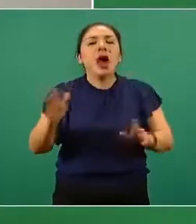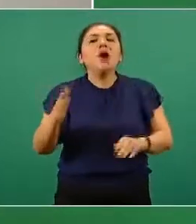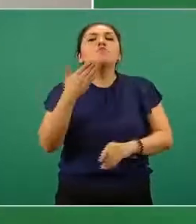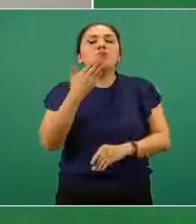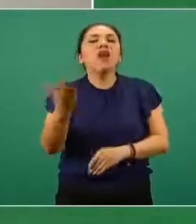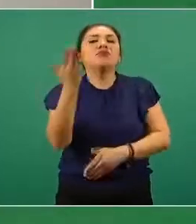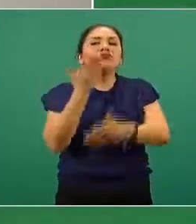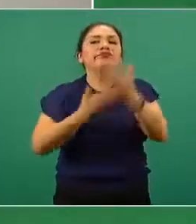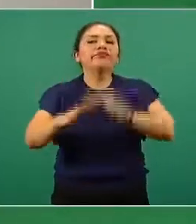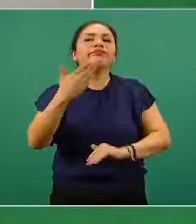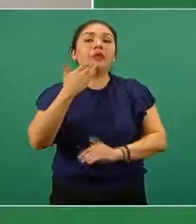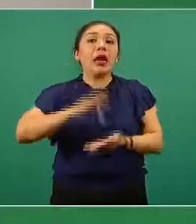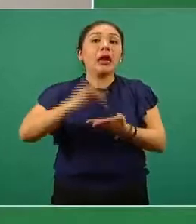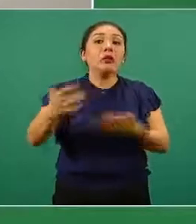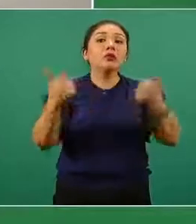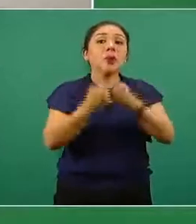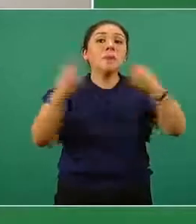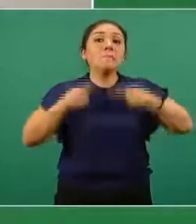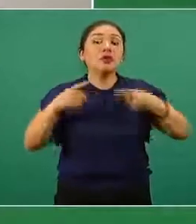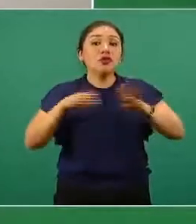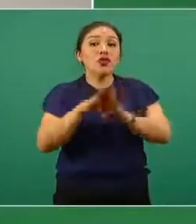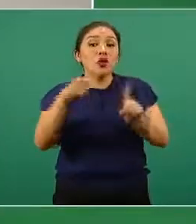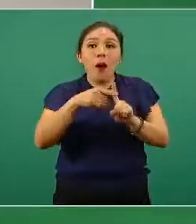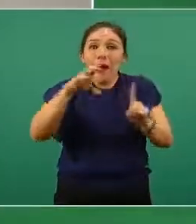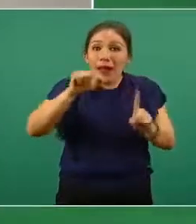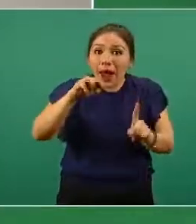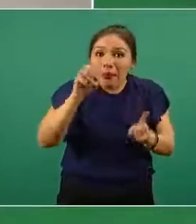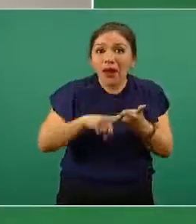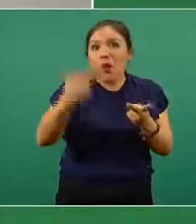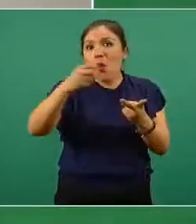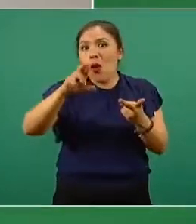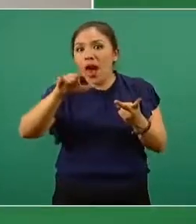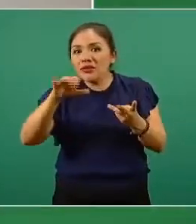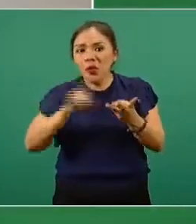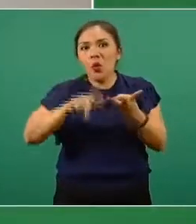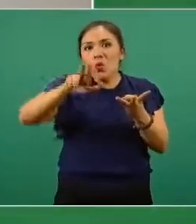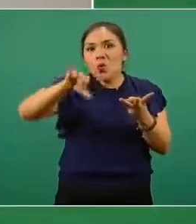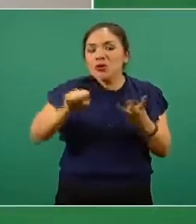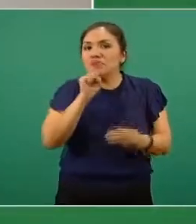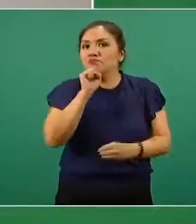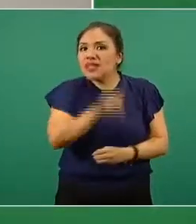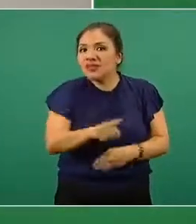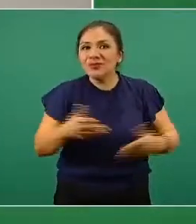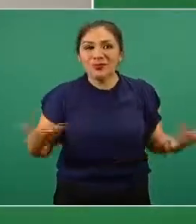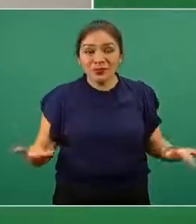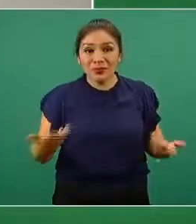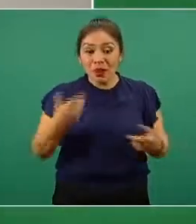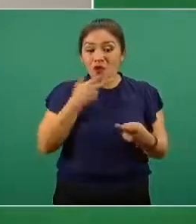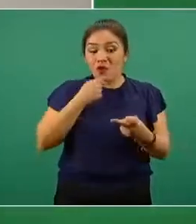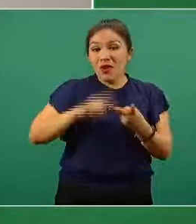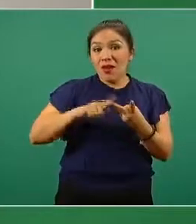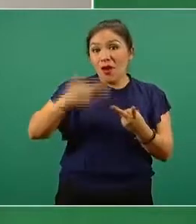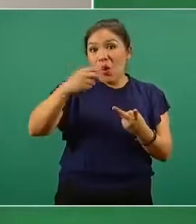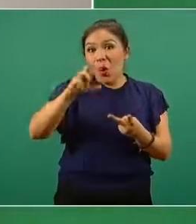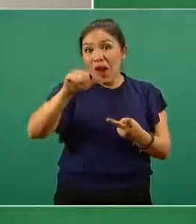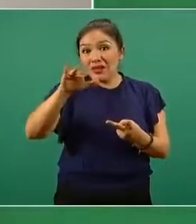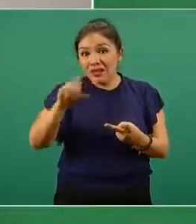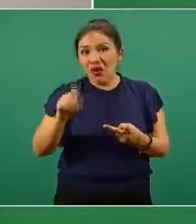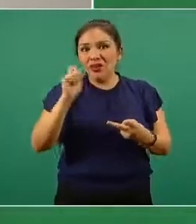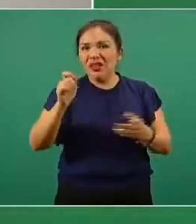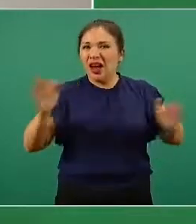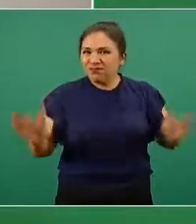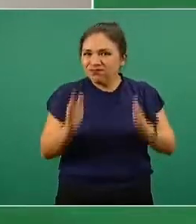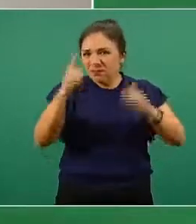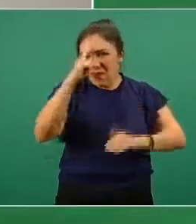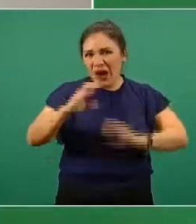salido adelante gracias a personas como Carmen, gracias a personas como Horacio y como Luis Arturo. Horacio, promotor